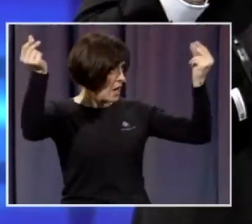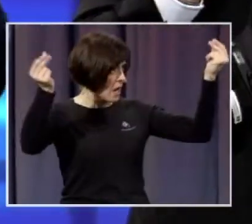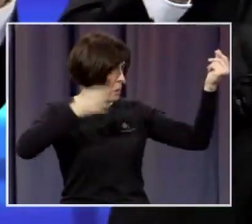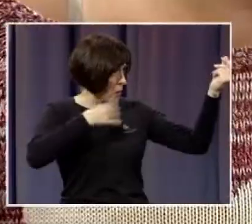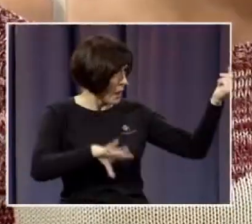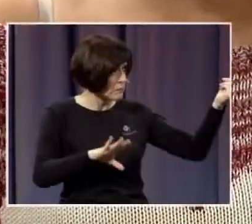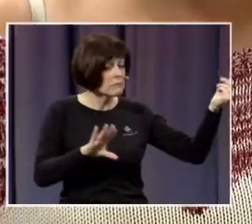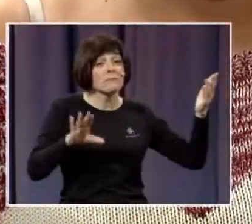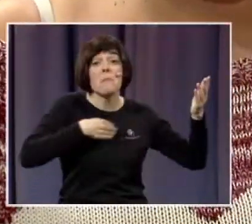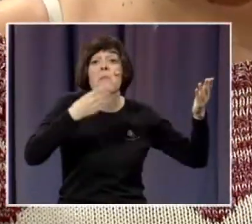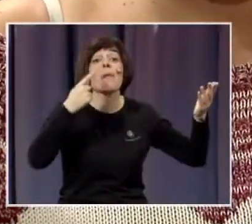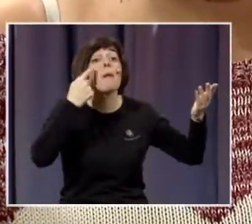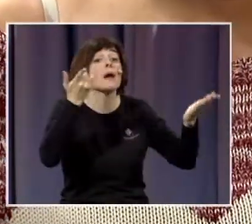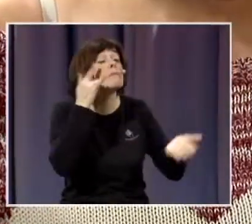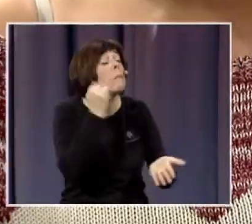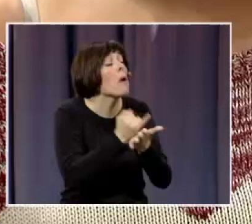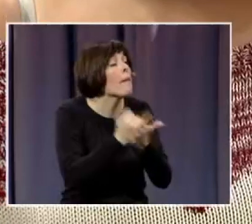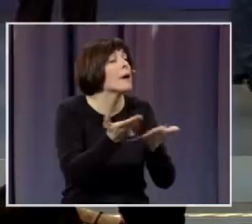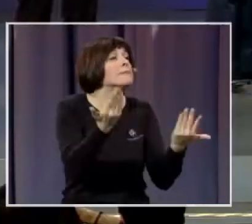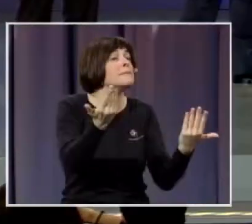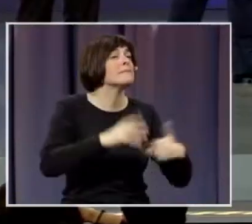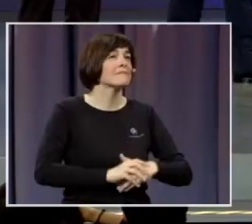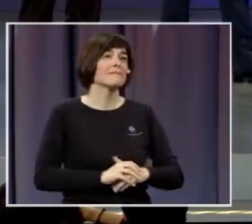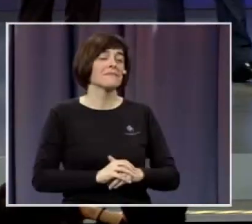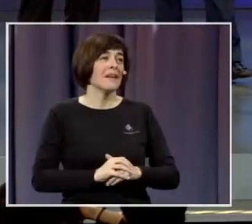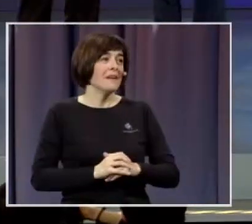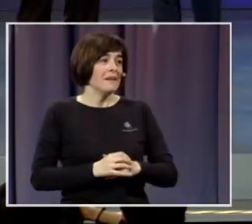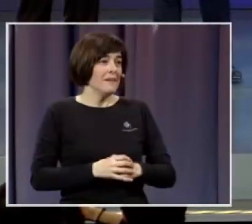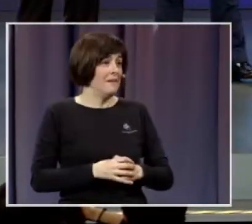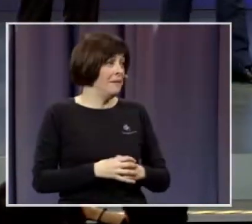puede ser una manera para vos comprobar a ver qué me dice